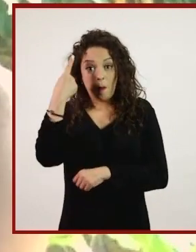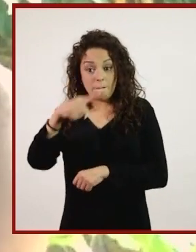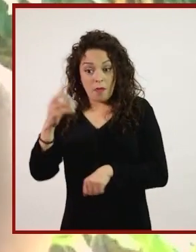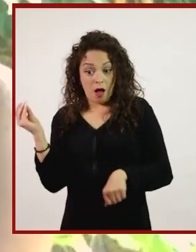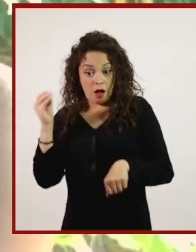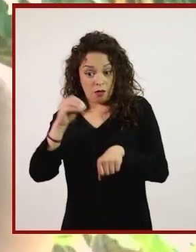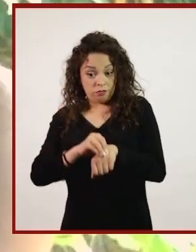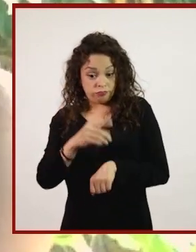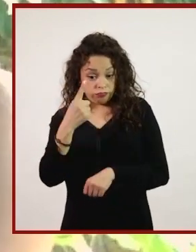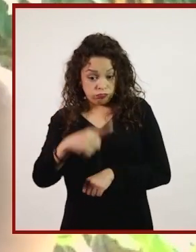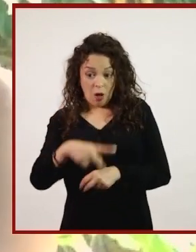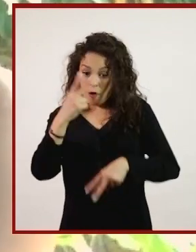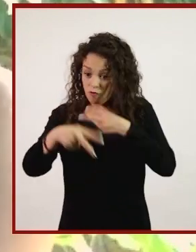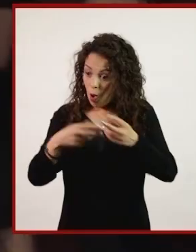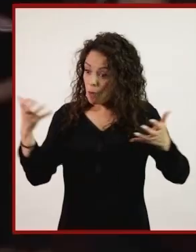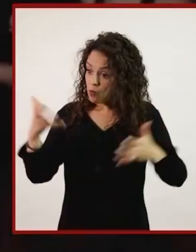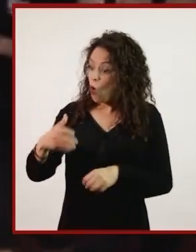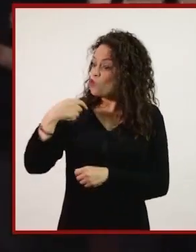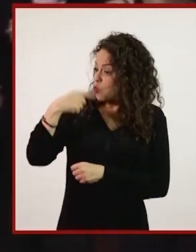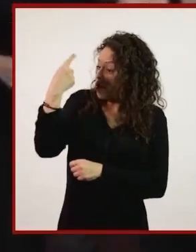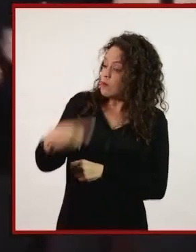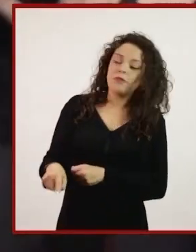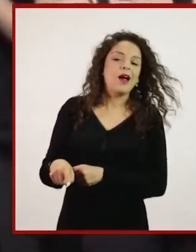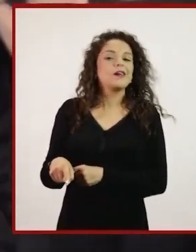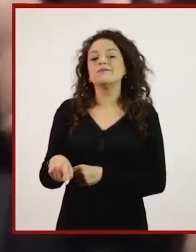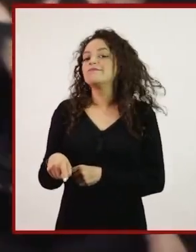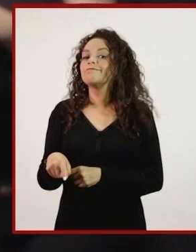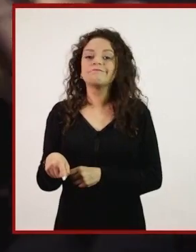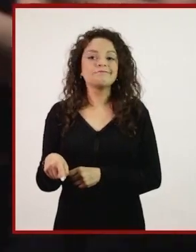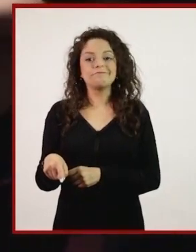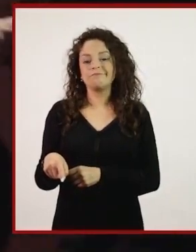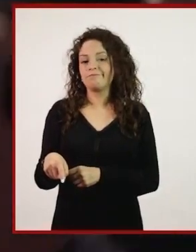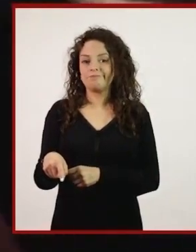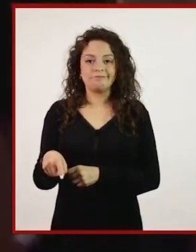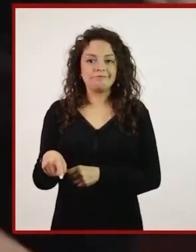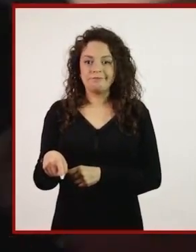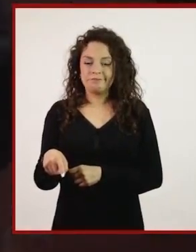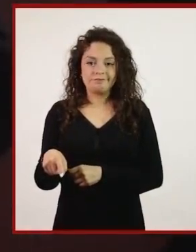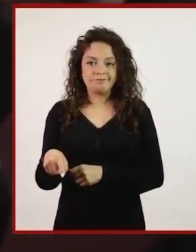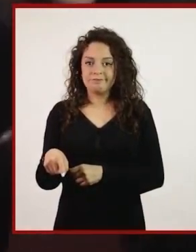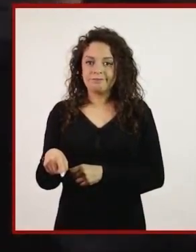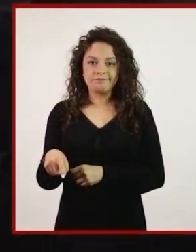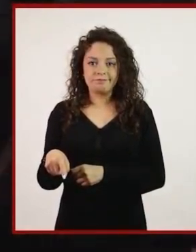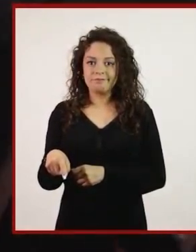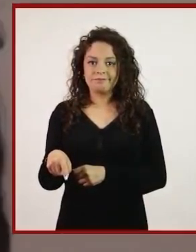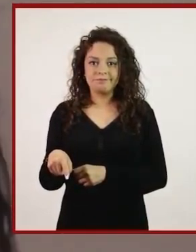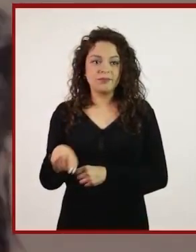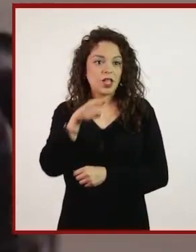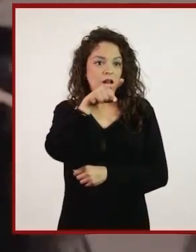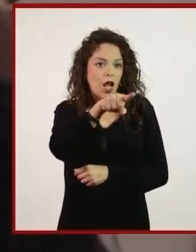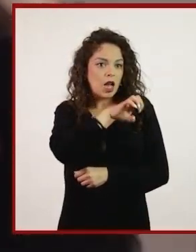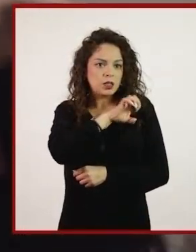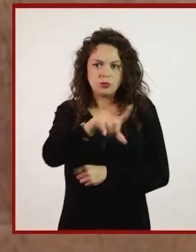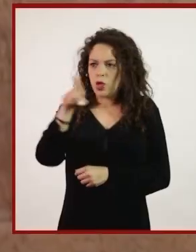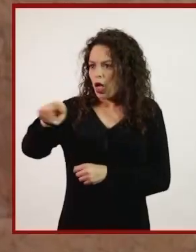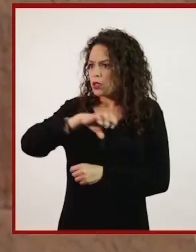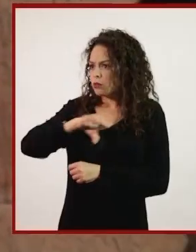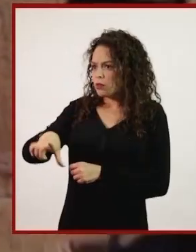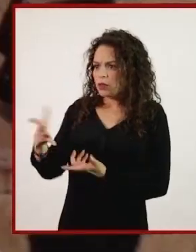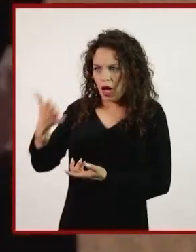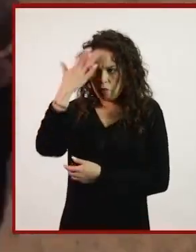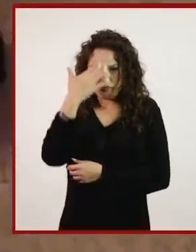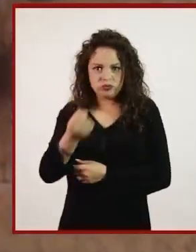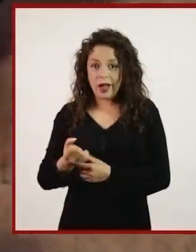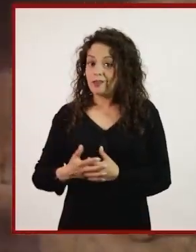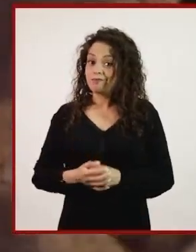lograr necesidades colectivas, ¿no? Tú no llegas a imponer, no llegas a decir, vamos a hacer esto y yo